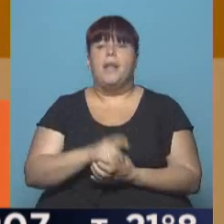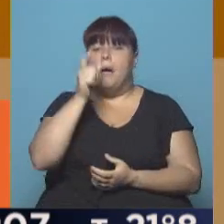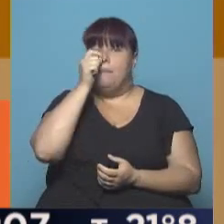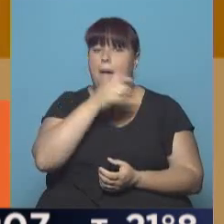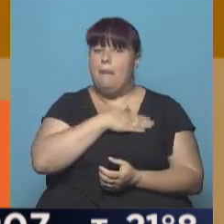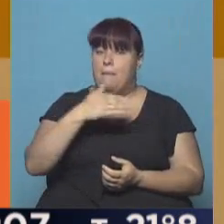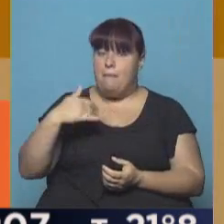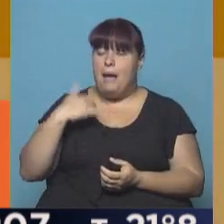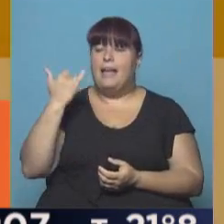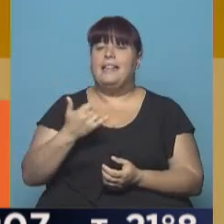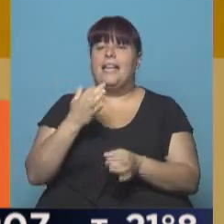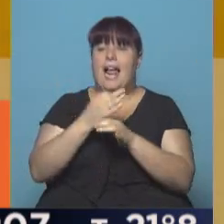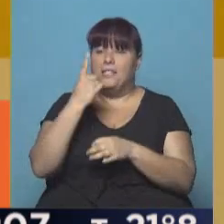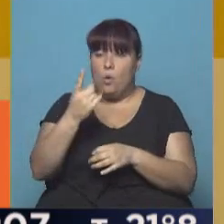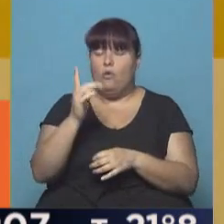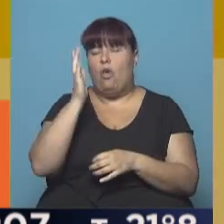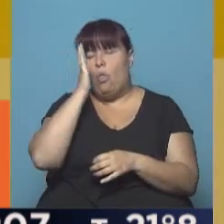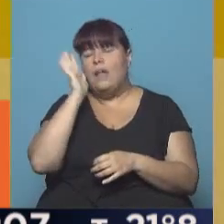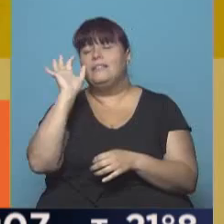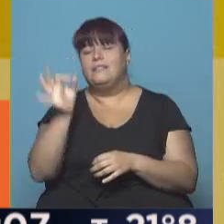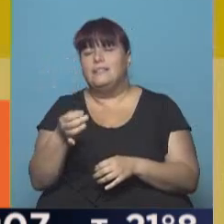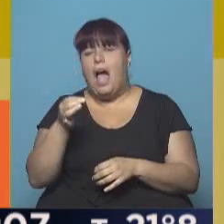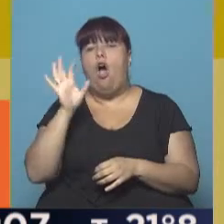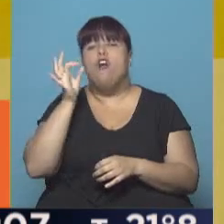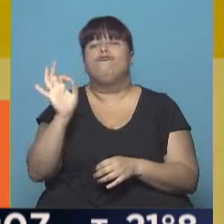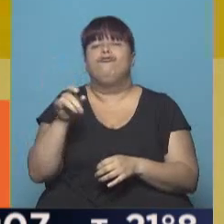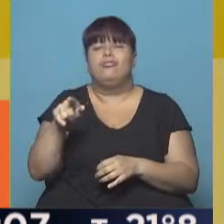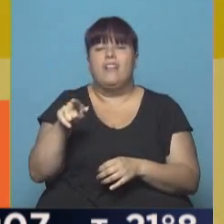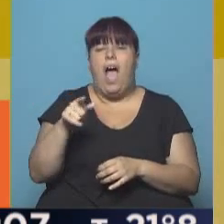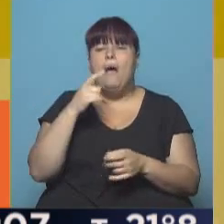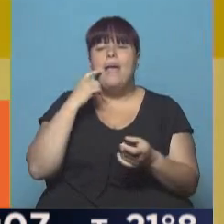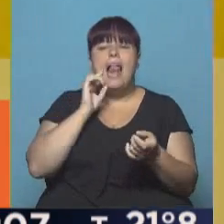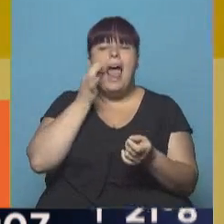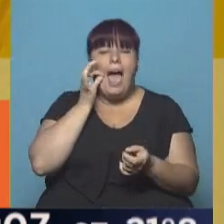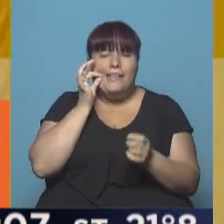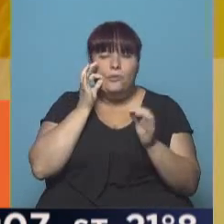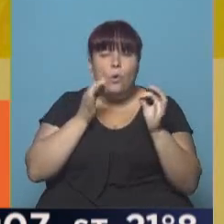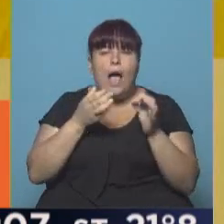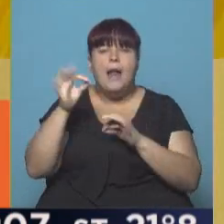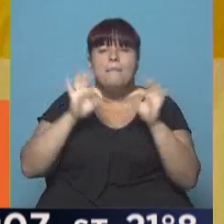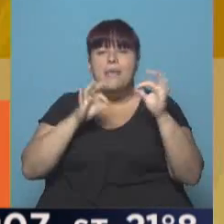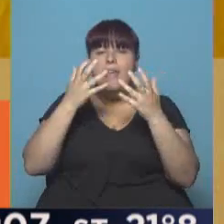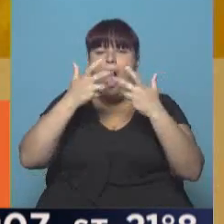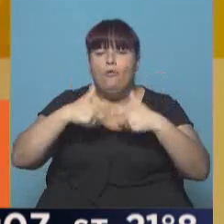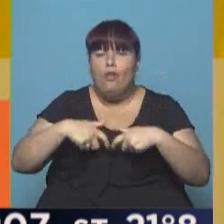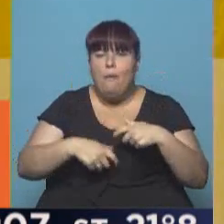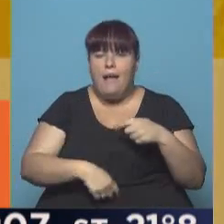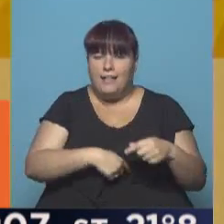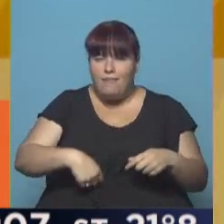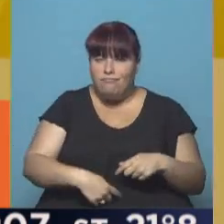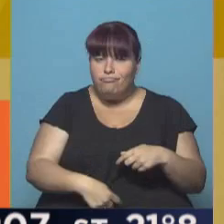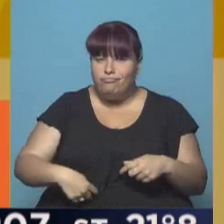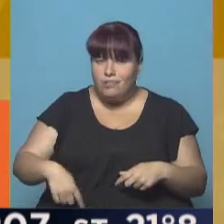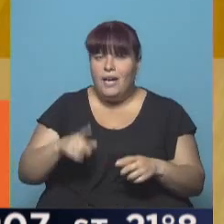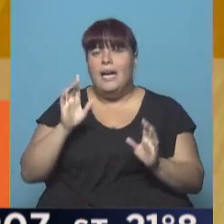de un niño con diabetes tipo 1 puedan dormir Sabiendo o conociendo que la glucosa va a ser ajustada en forma automática